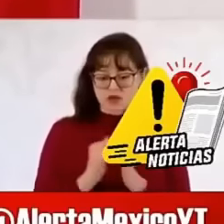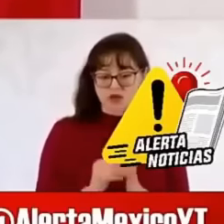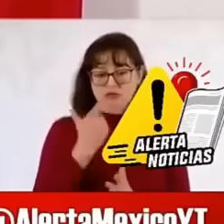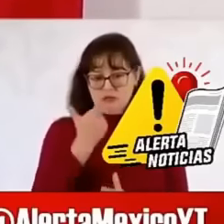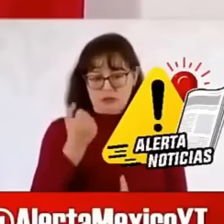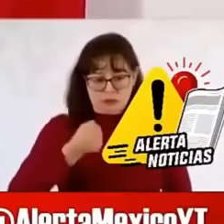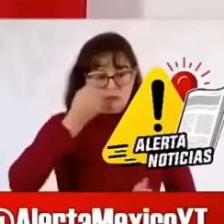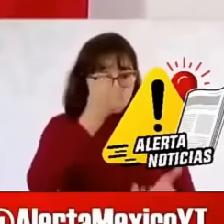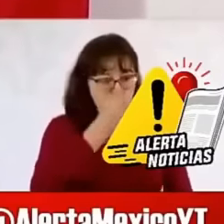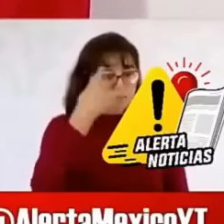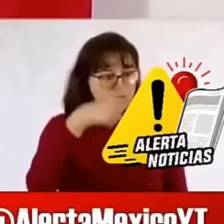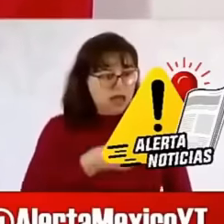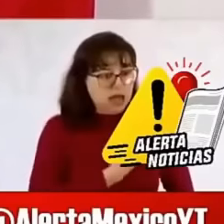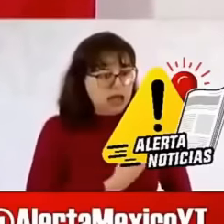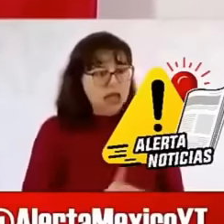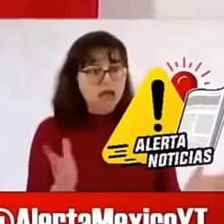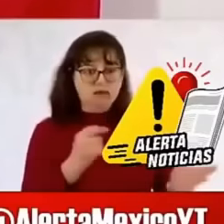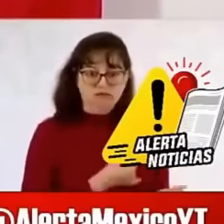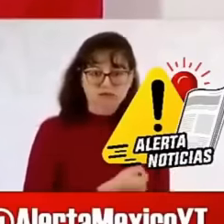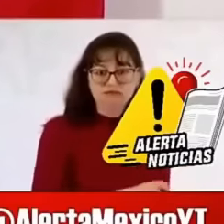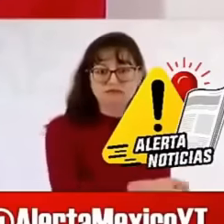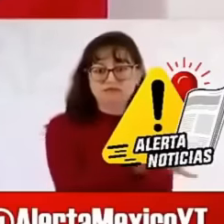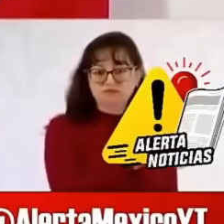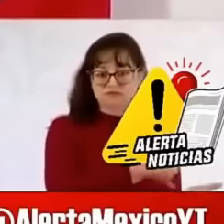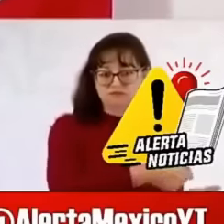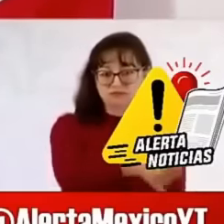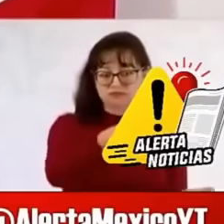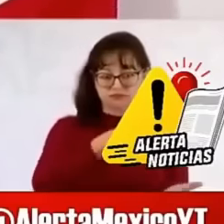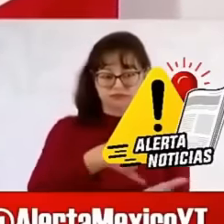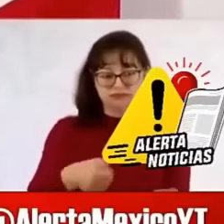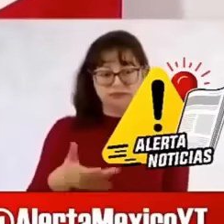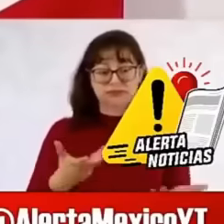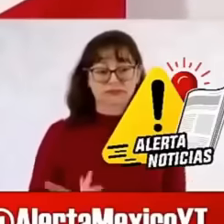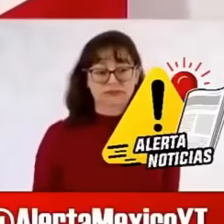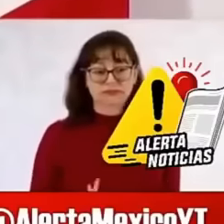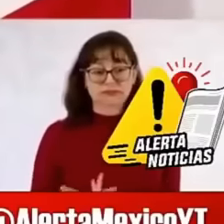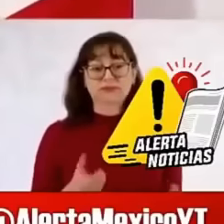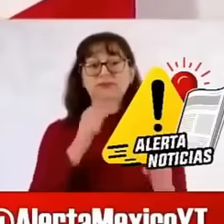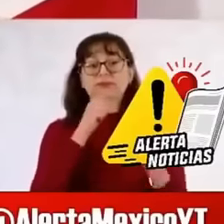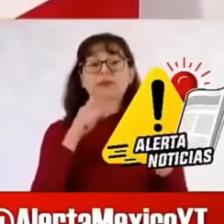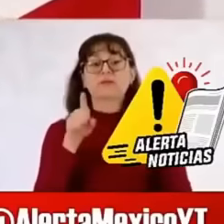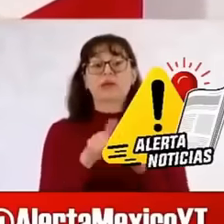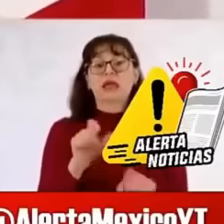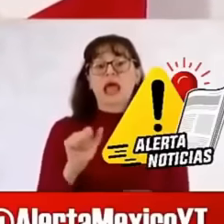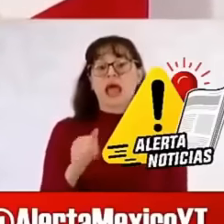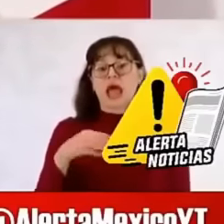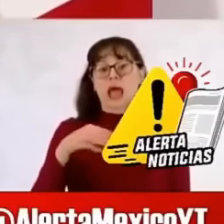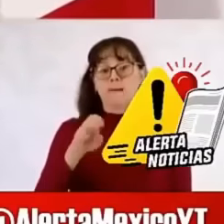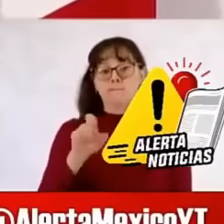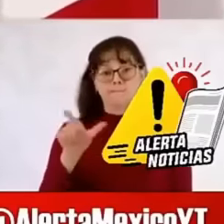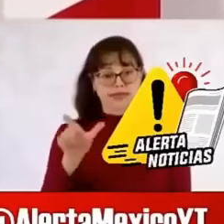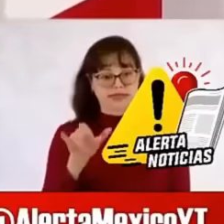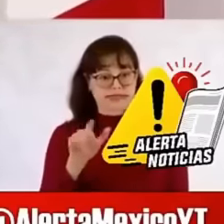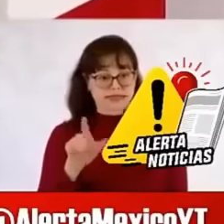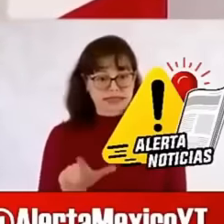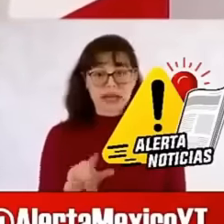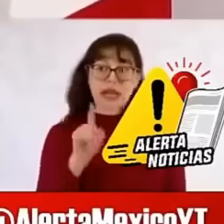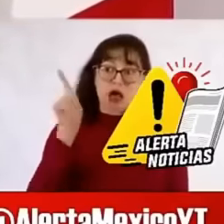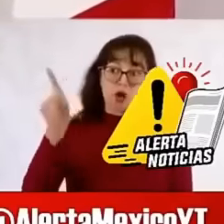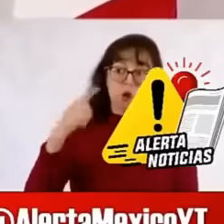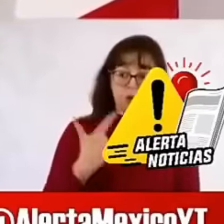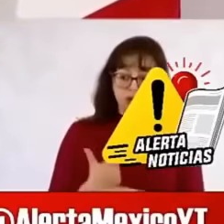Vida. Y recuerden que estamos apoyando a través de Amexid a familias en Guatemala,